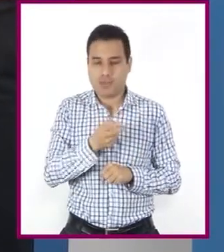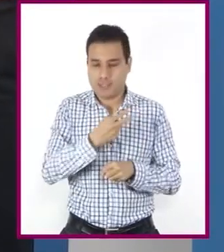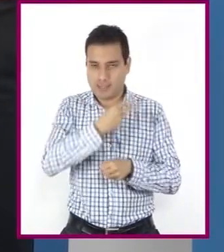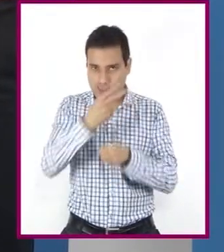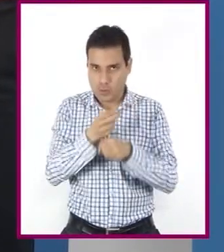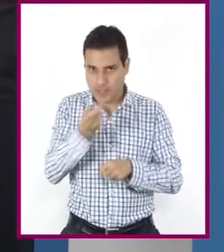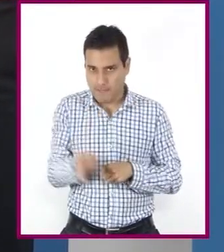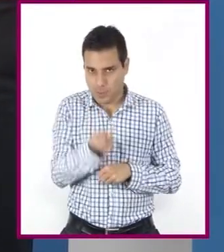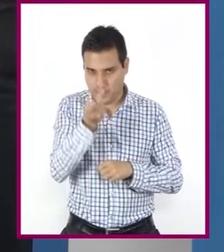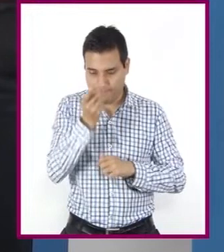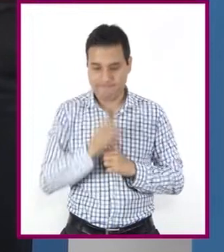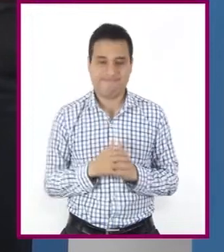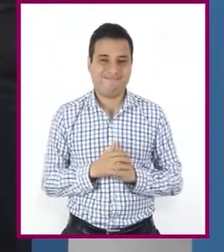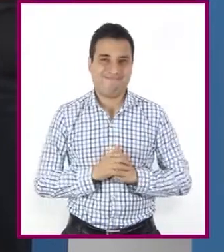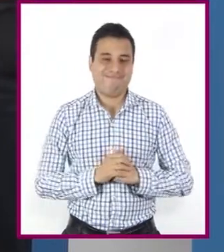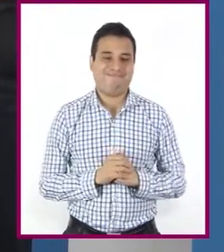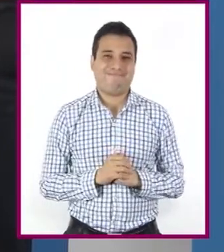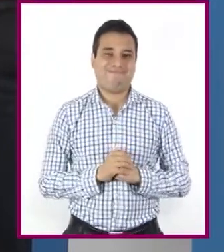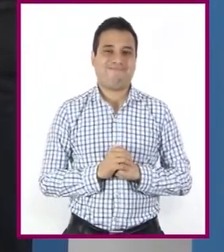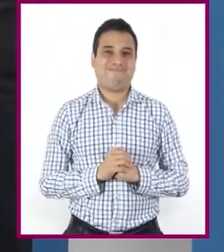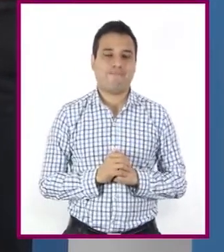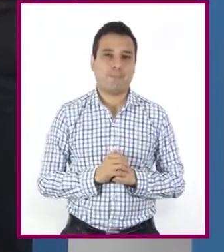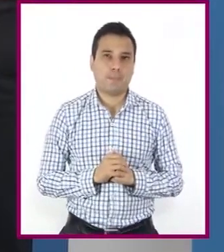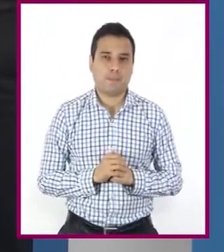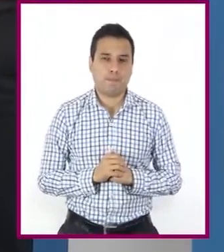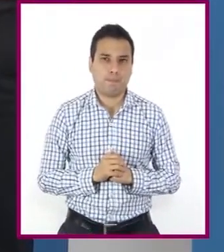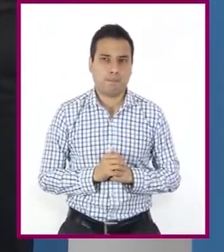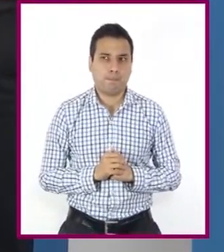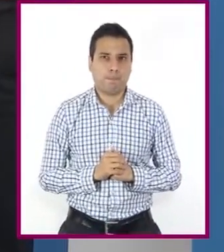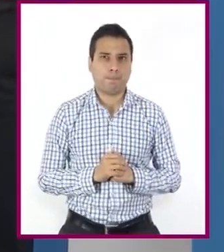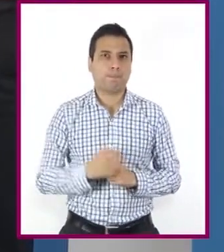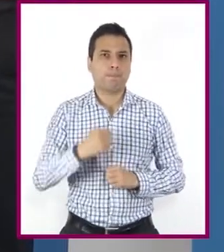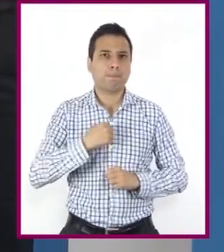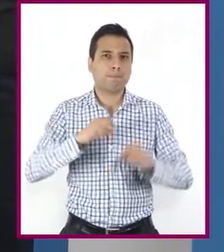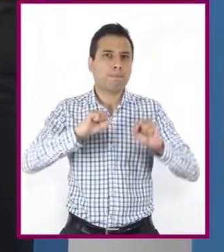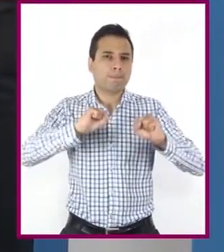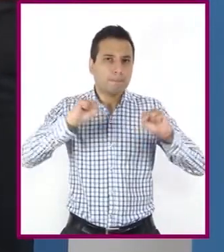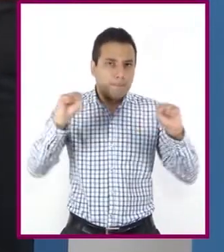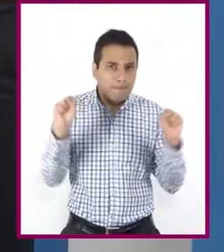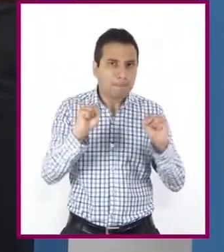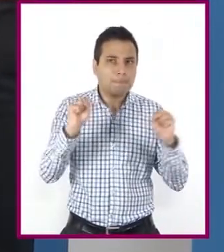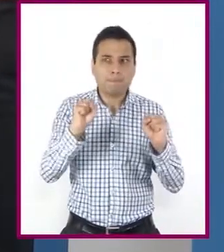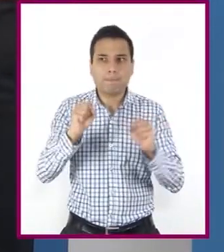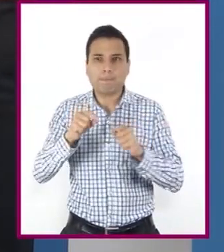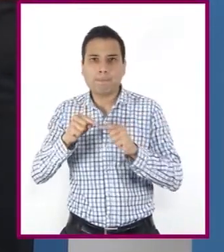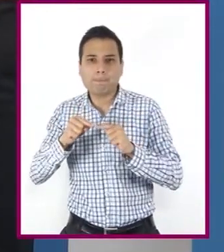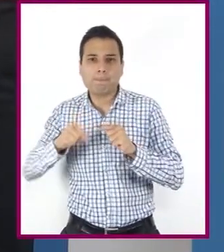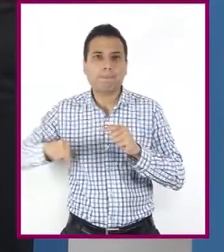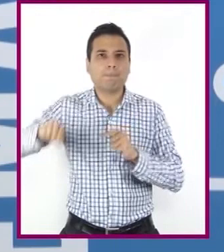que planteó el profesor Alejandro. ¿Qué distancia recorro al dar una vuelta completa?